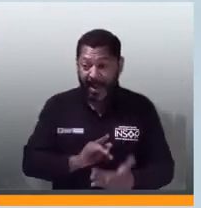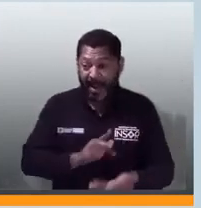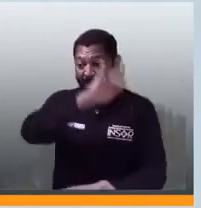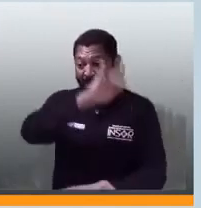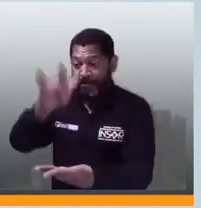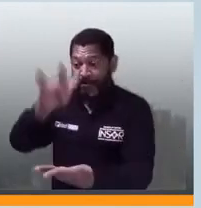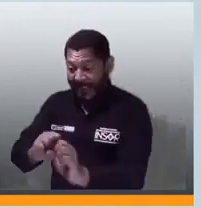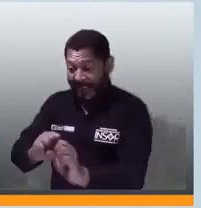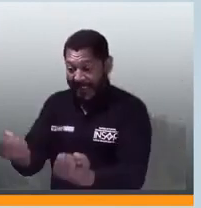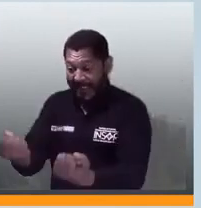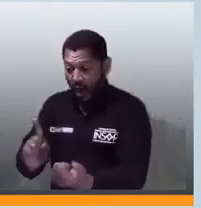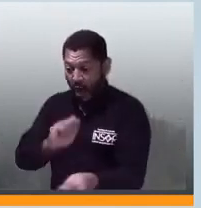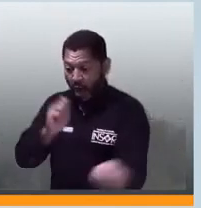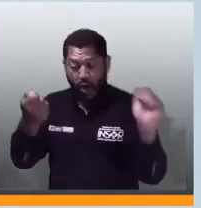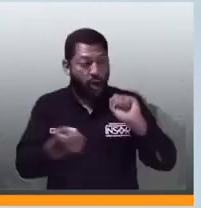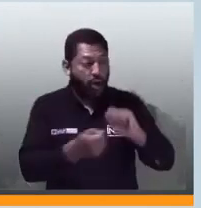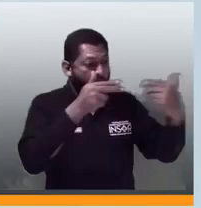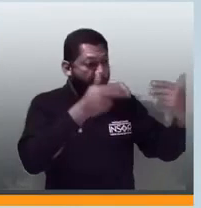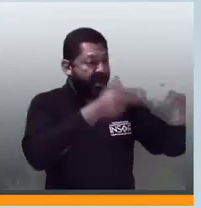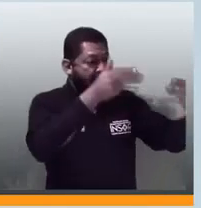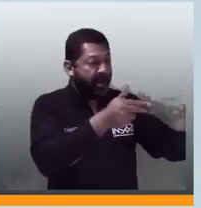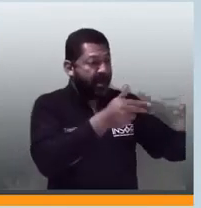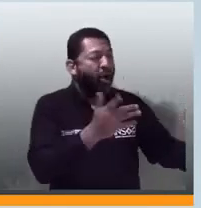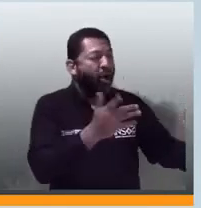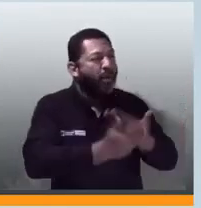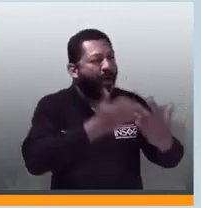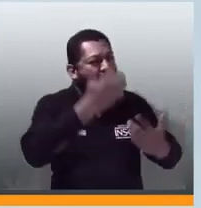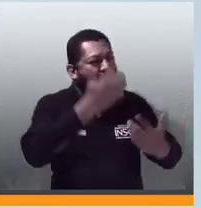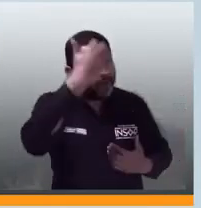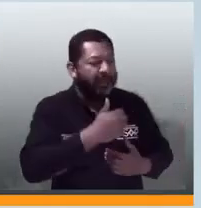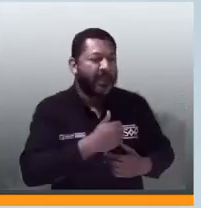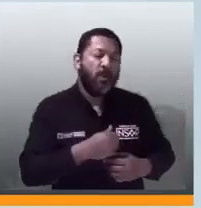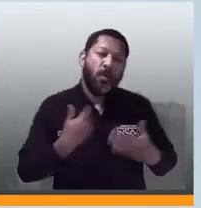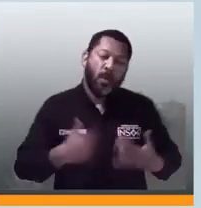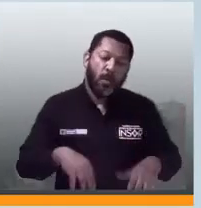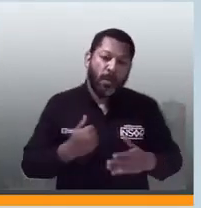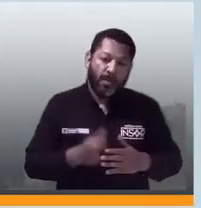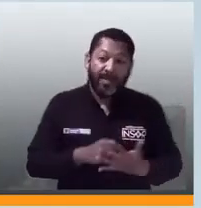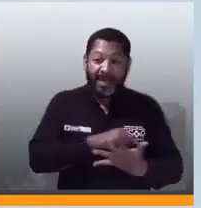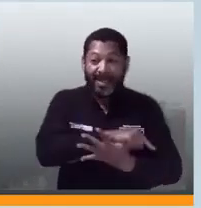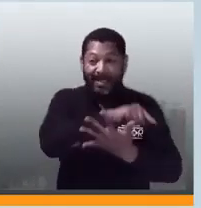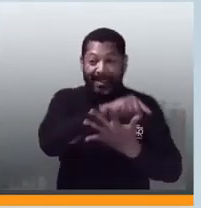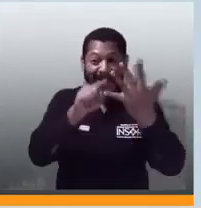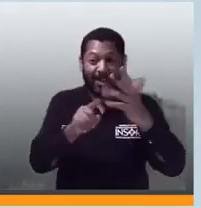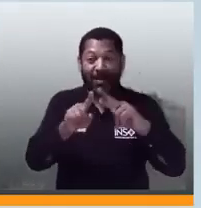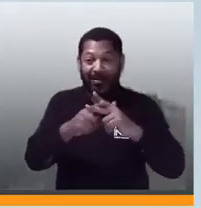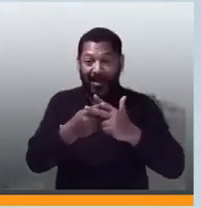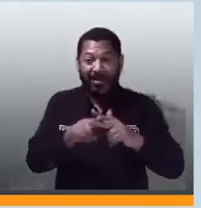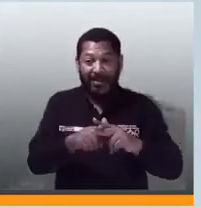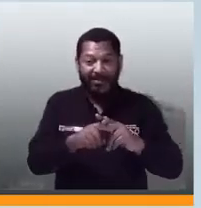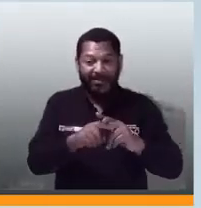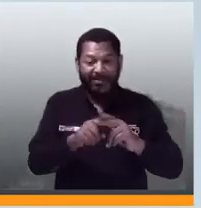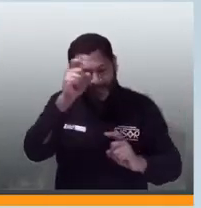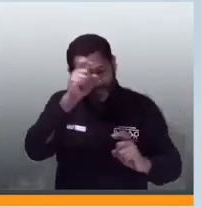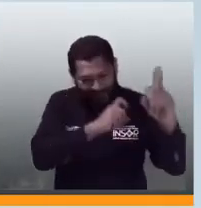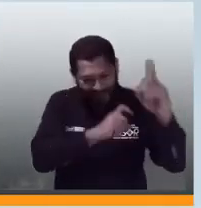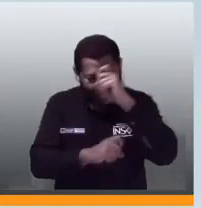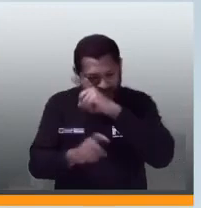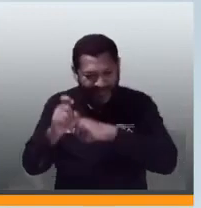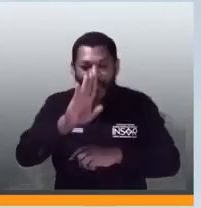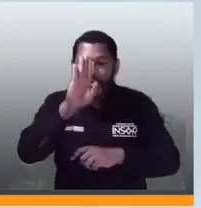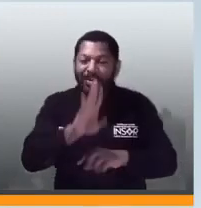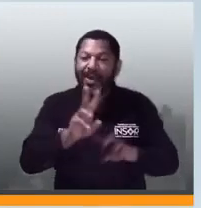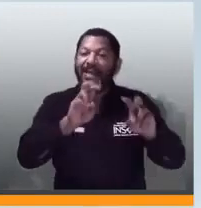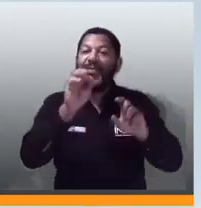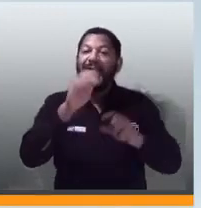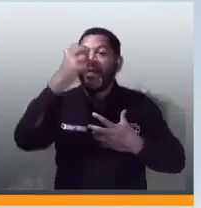digámoslo así, pues fue mucho más retador. Entonces tuvimos cinco talleres alrededor de temas, reflexiones diferentes, alrededor